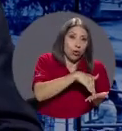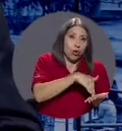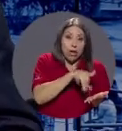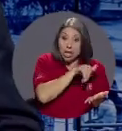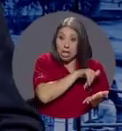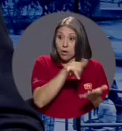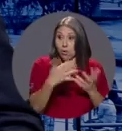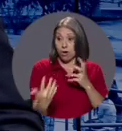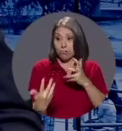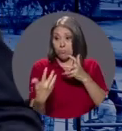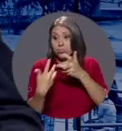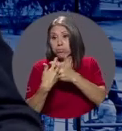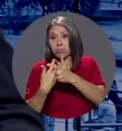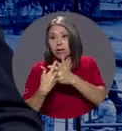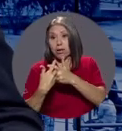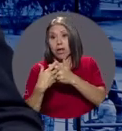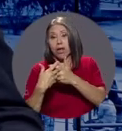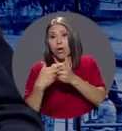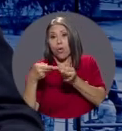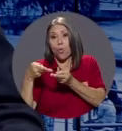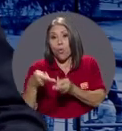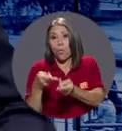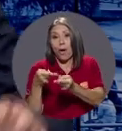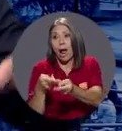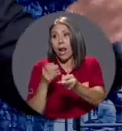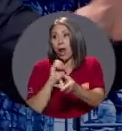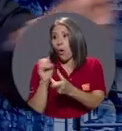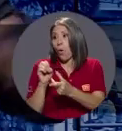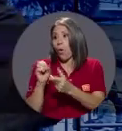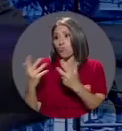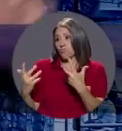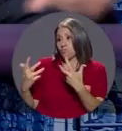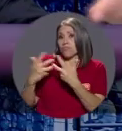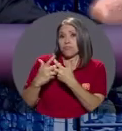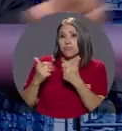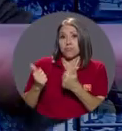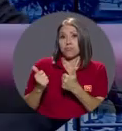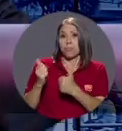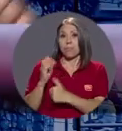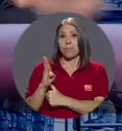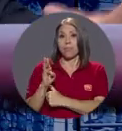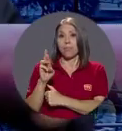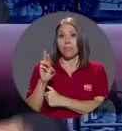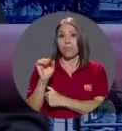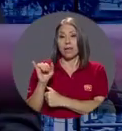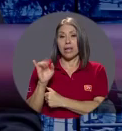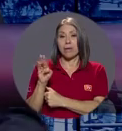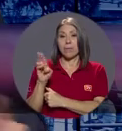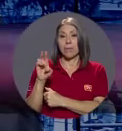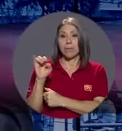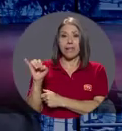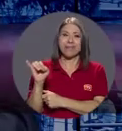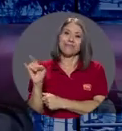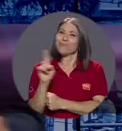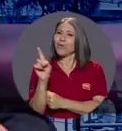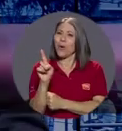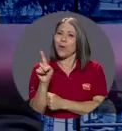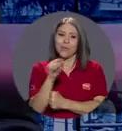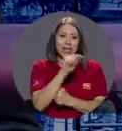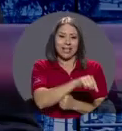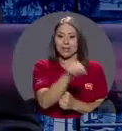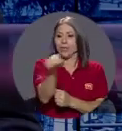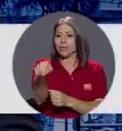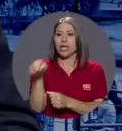Heredia, va a servir en un cantón, va a servir en Upala o en Bribri. No vamos a